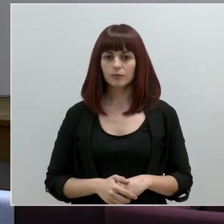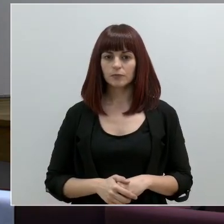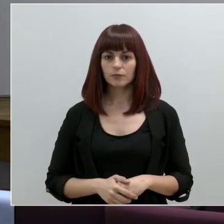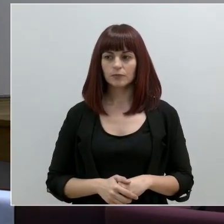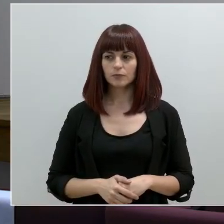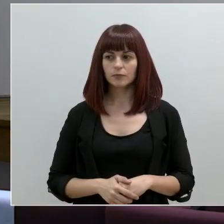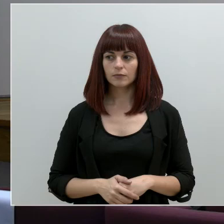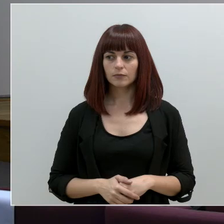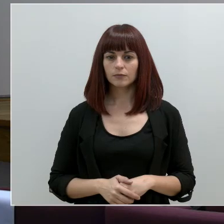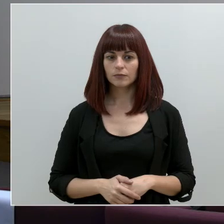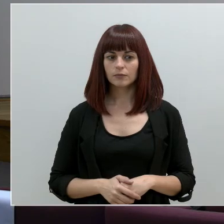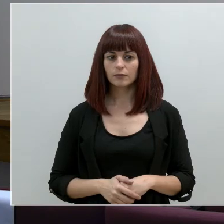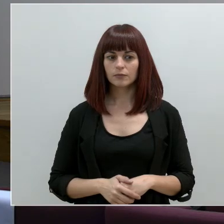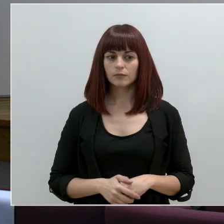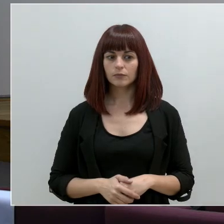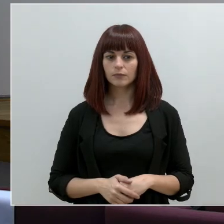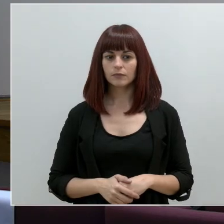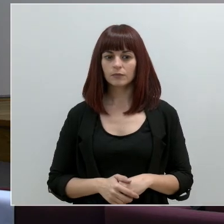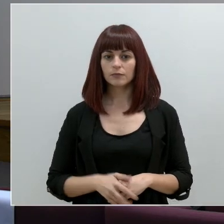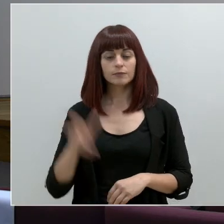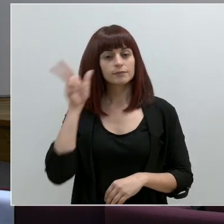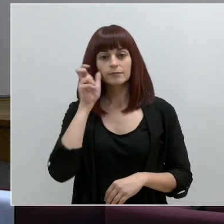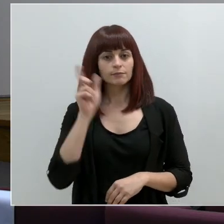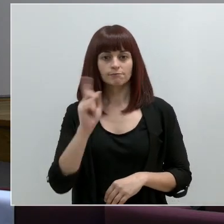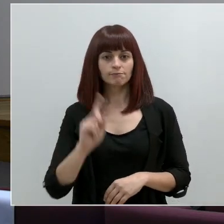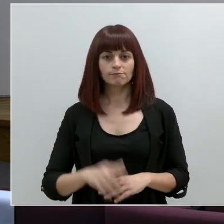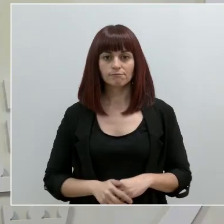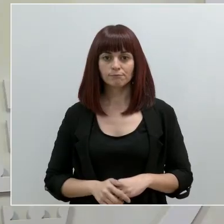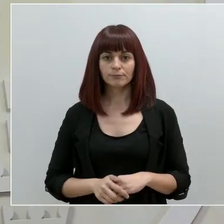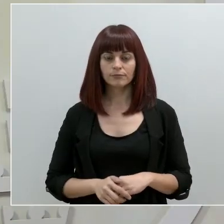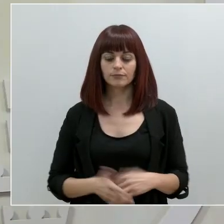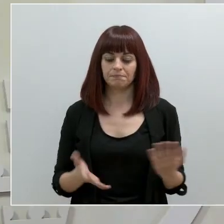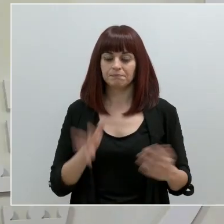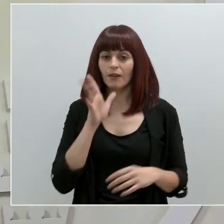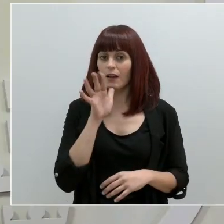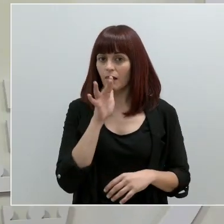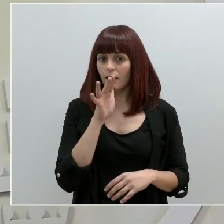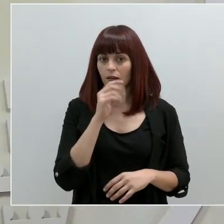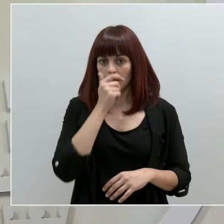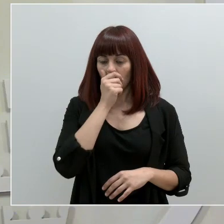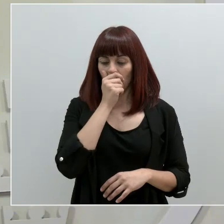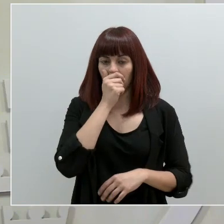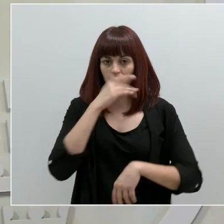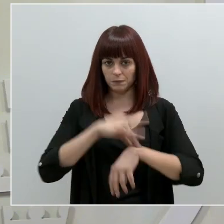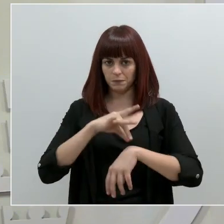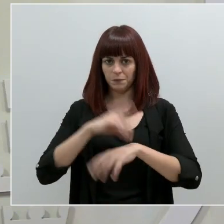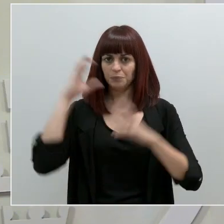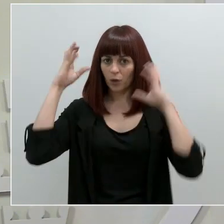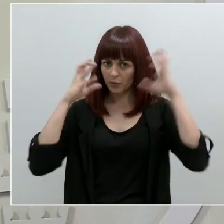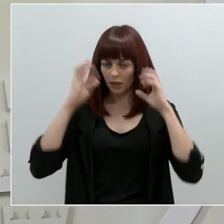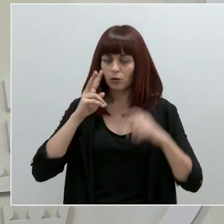inclusión de los veterinarios no era general a todos los veterinarios, sino los... Hombre, ahora mismo los veterinarios son